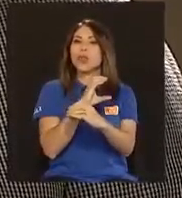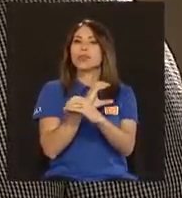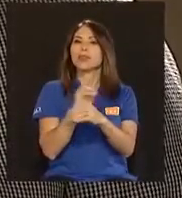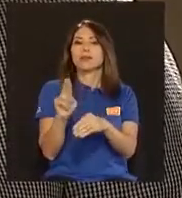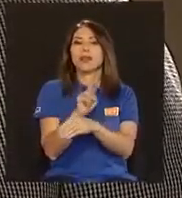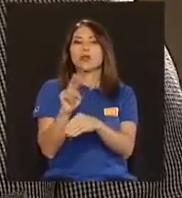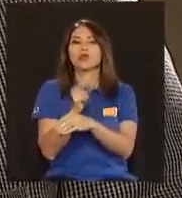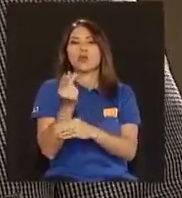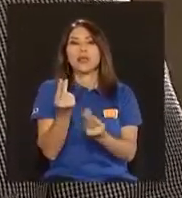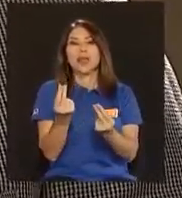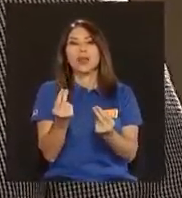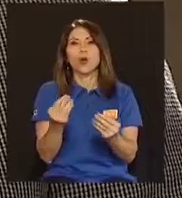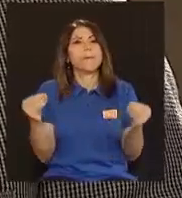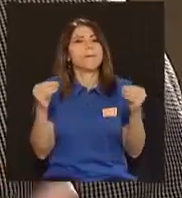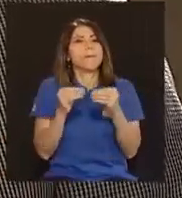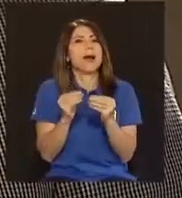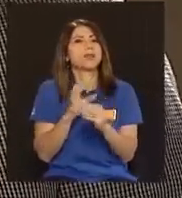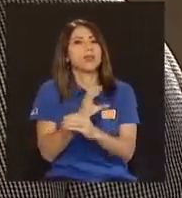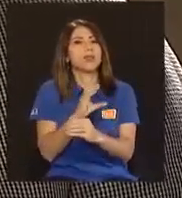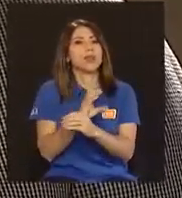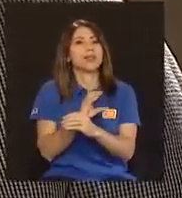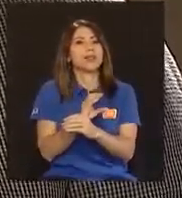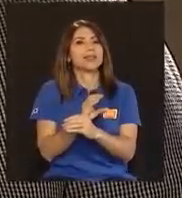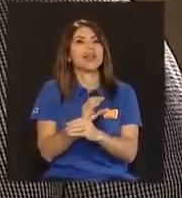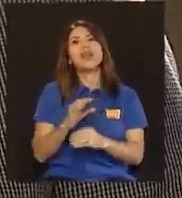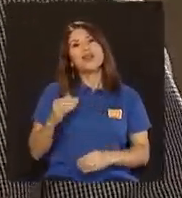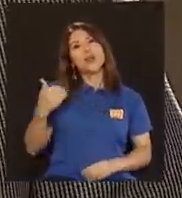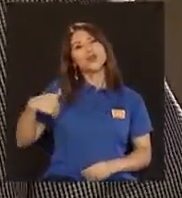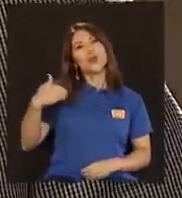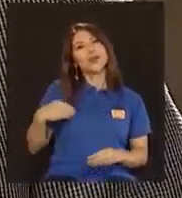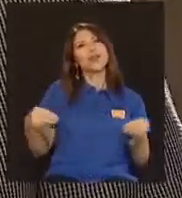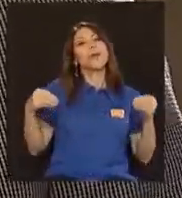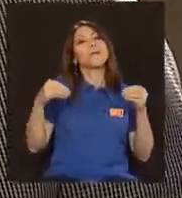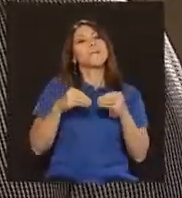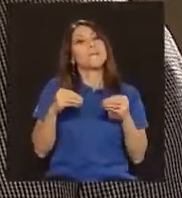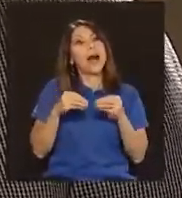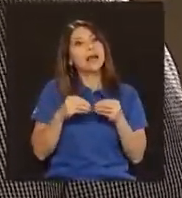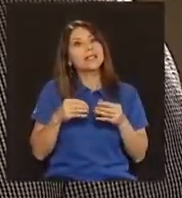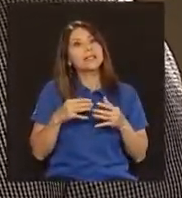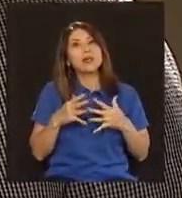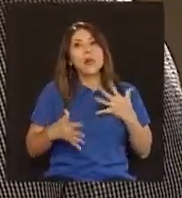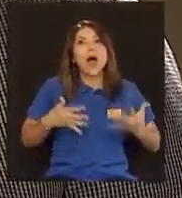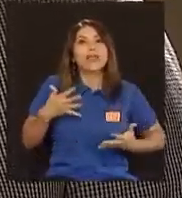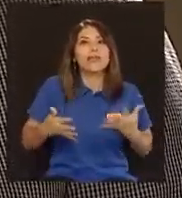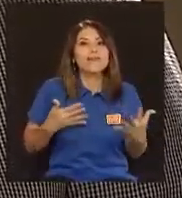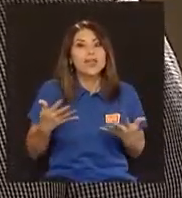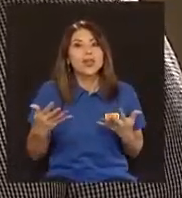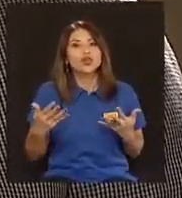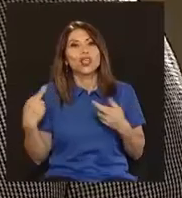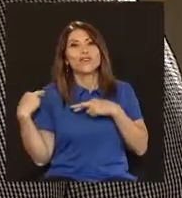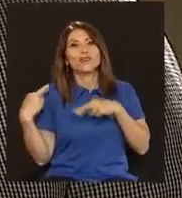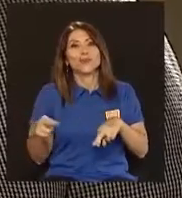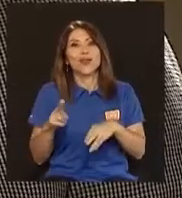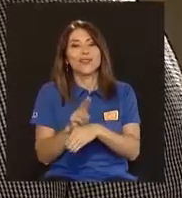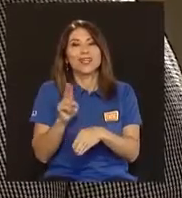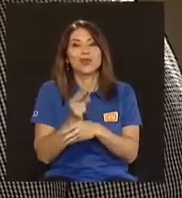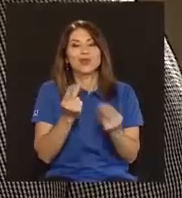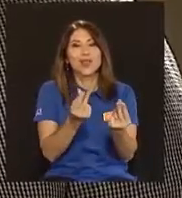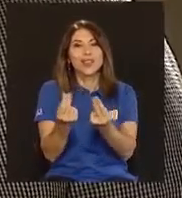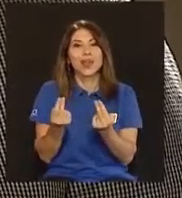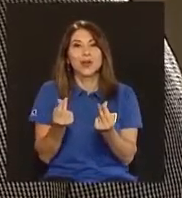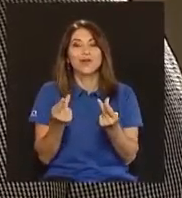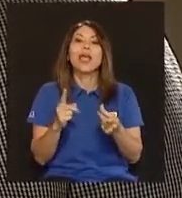prudentes, o digamos que los hombres somos bastante más atrevidos y responsables a lo mejor, ¿verdad?, en el uso del dinero. Te decía que entonces